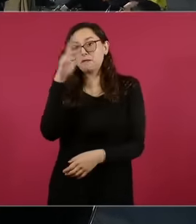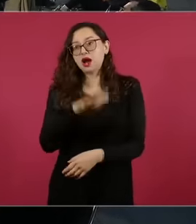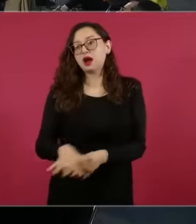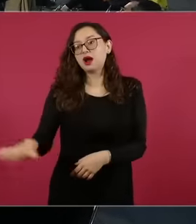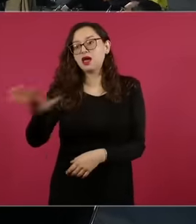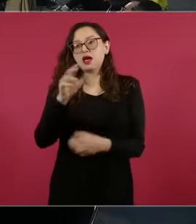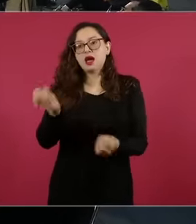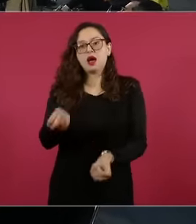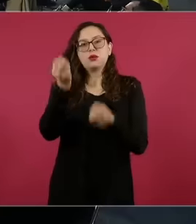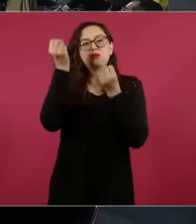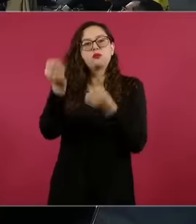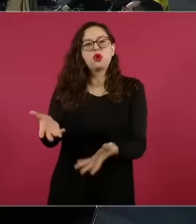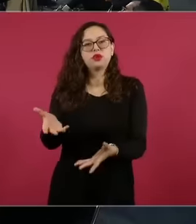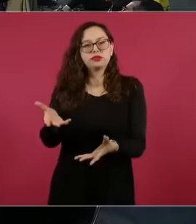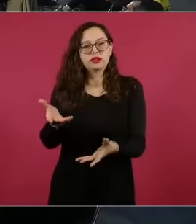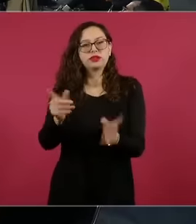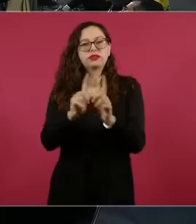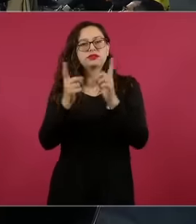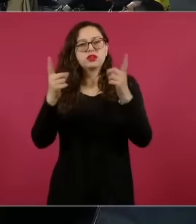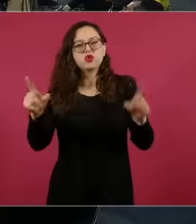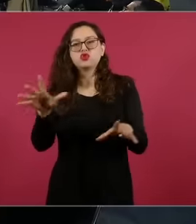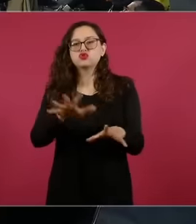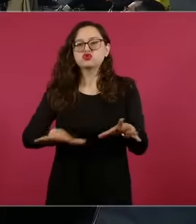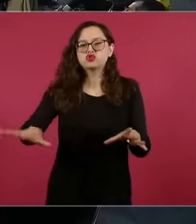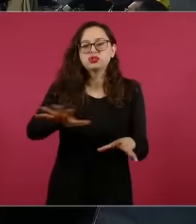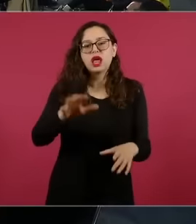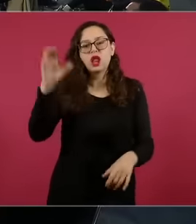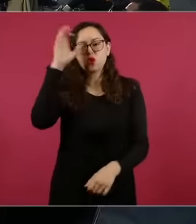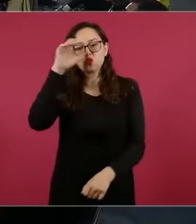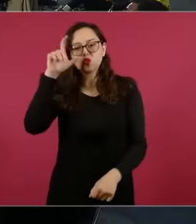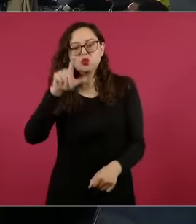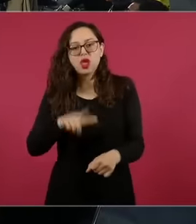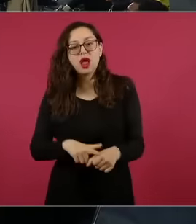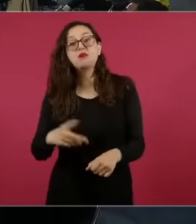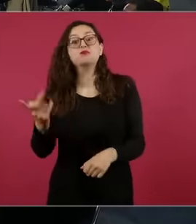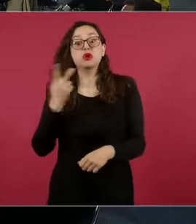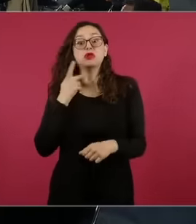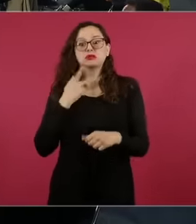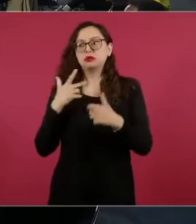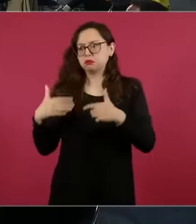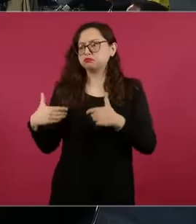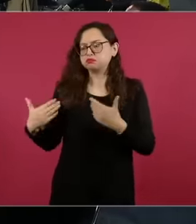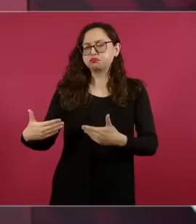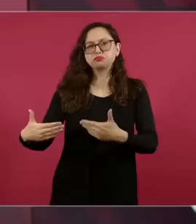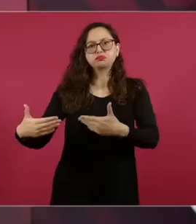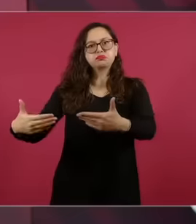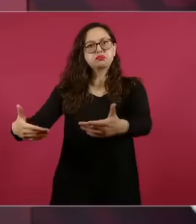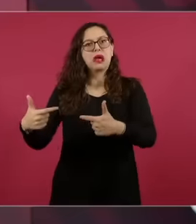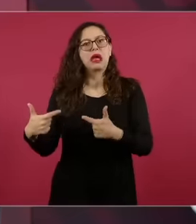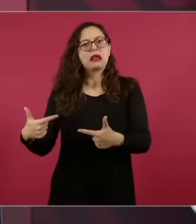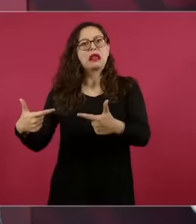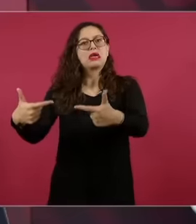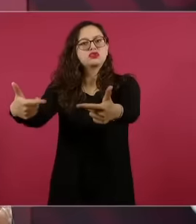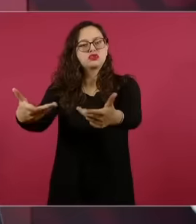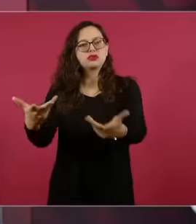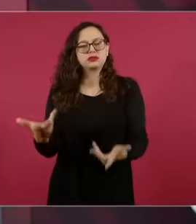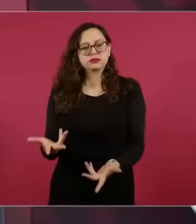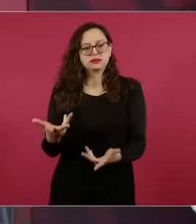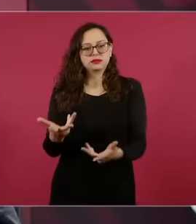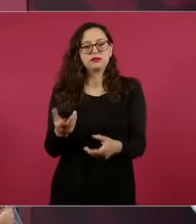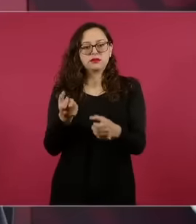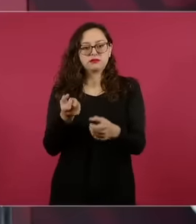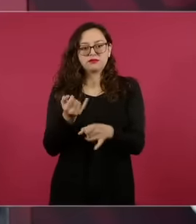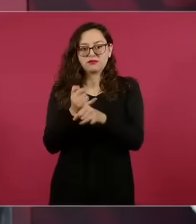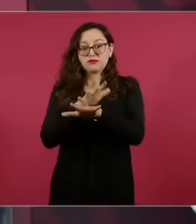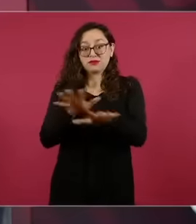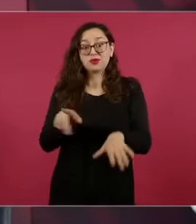y político de nuestro país, pensando en las nuevas generaciones. Entonces, es muy buena